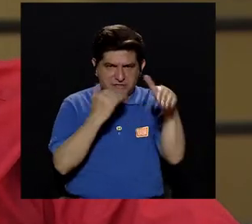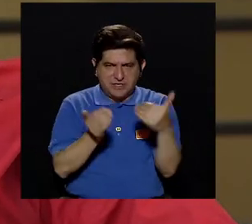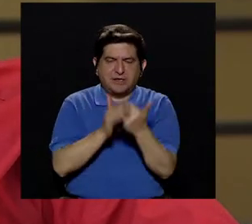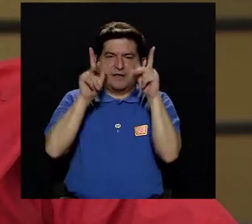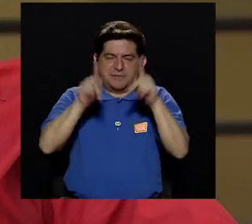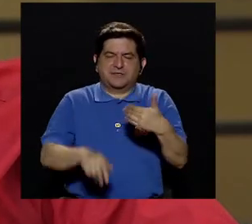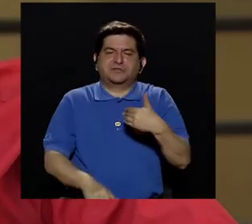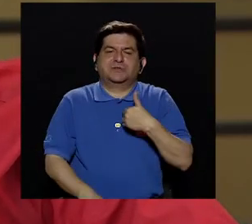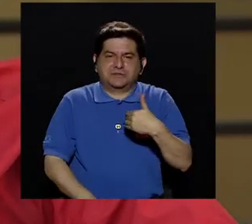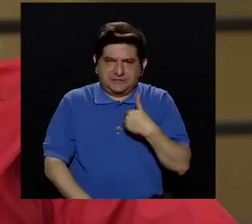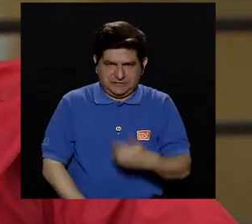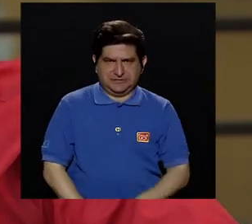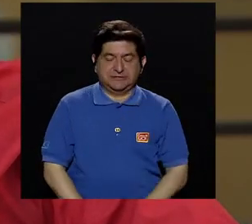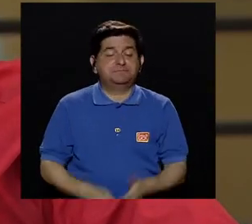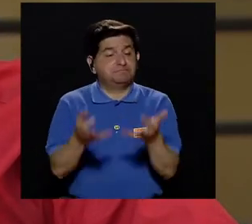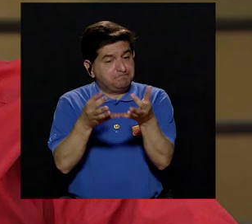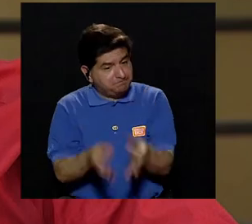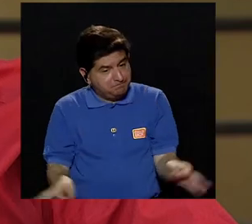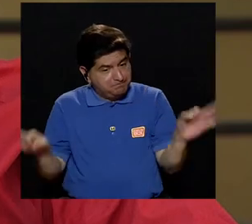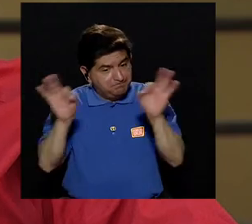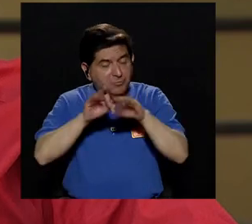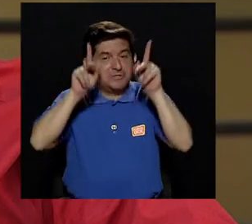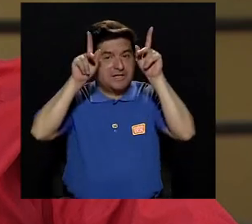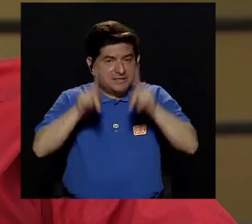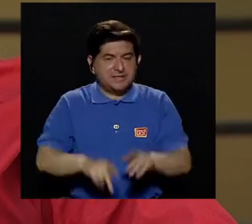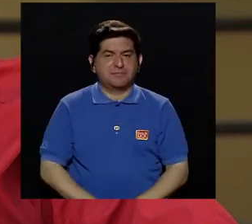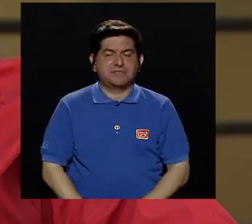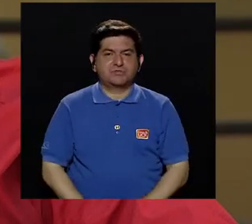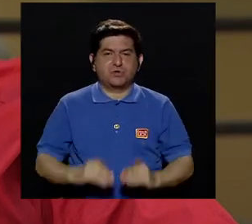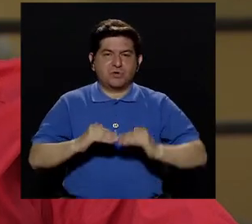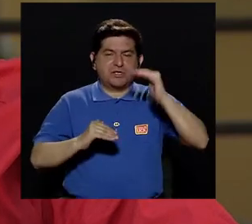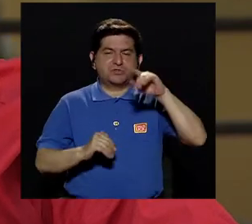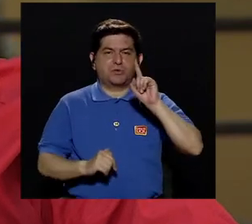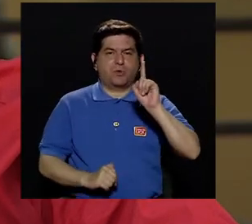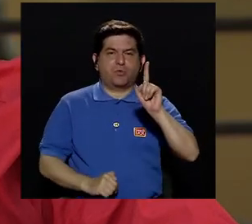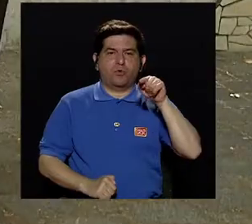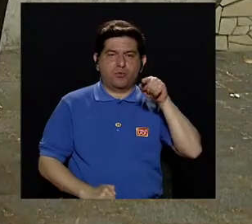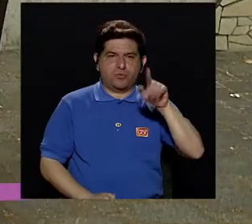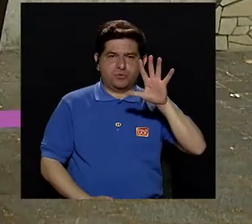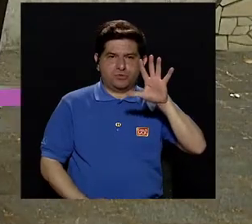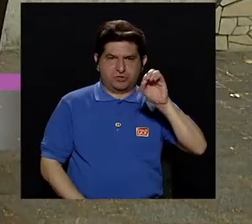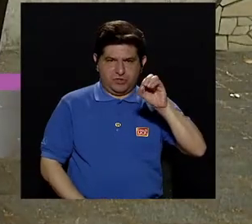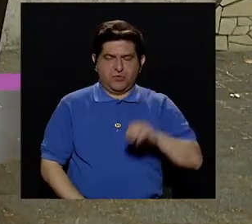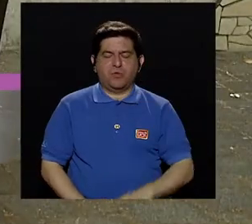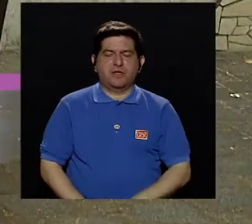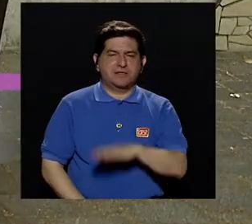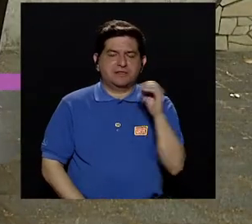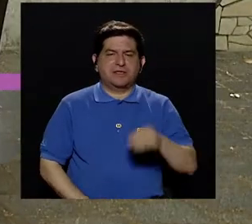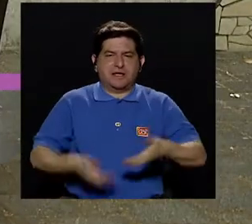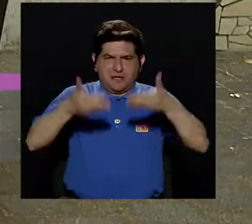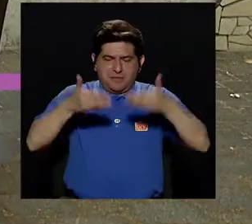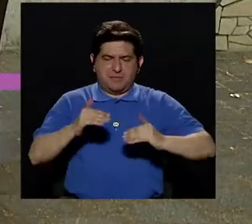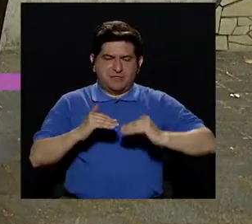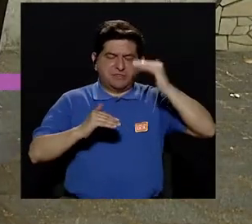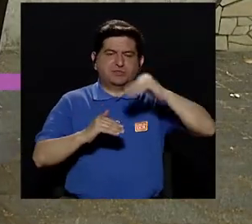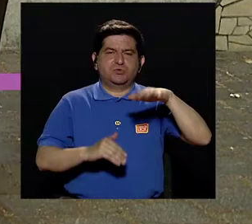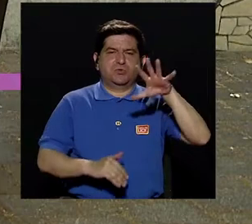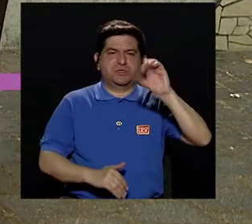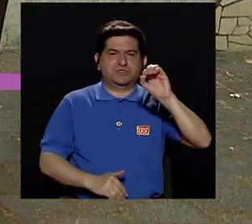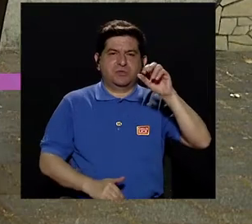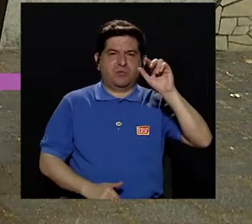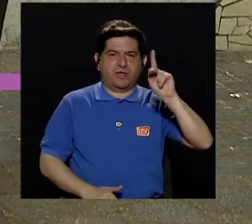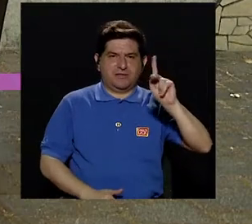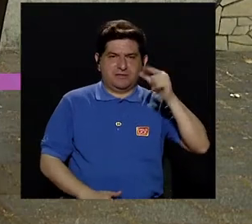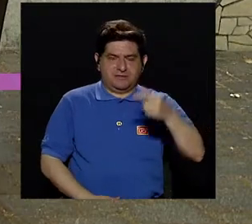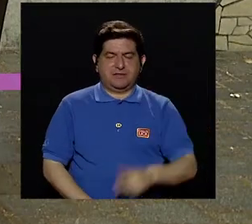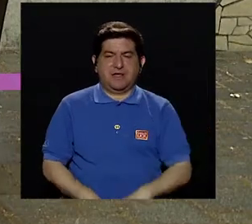de sangre de la persona. Por eso es muy importante que la persona mida más de 1.5 metros y pese más de 50 kilogramos, porque eso nos asegura